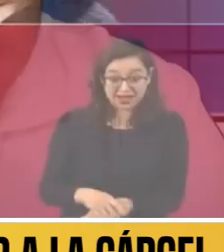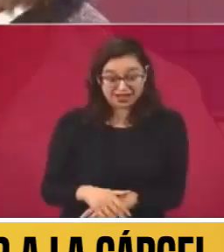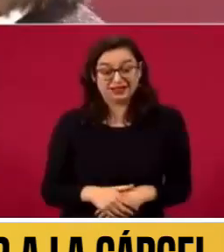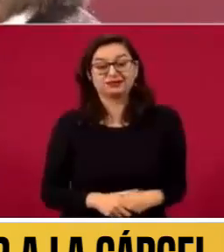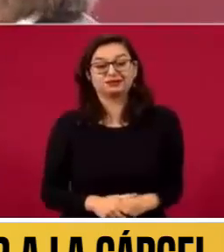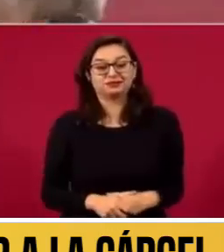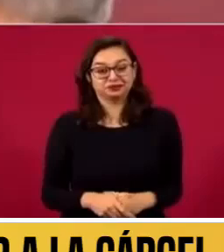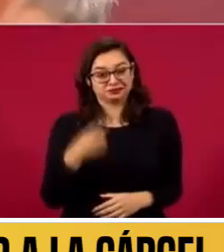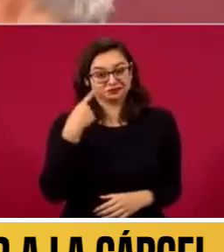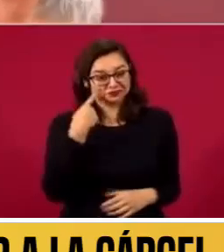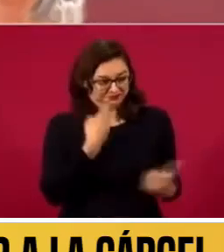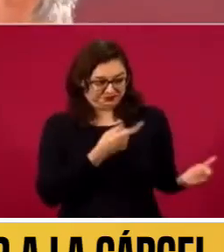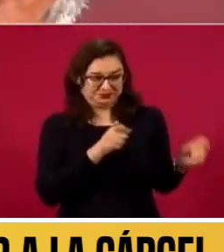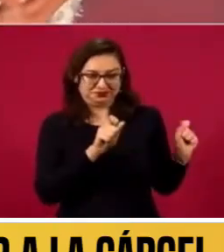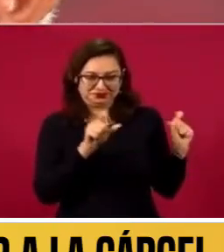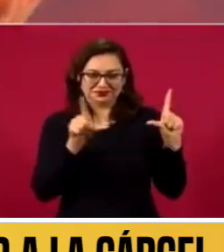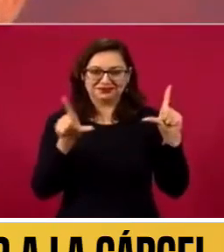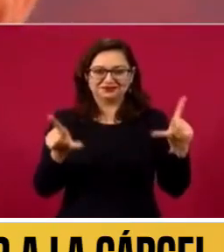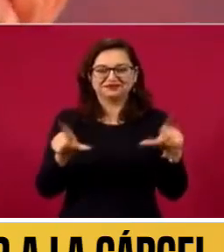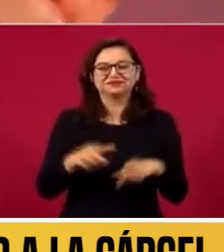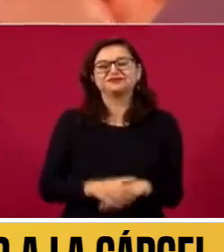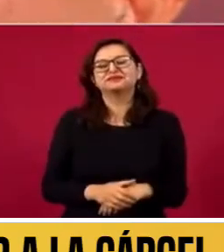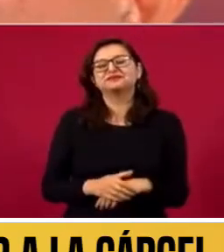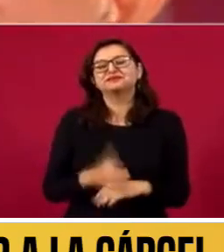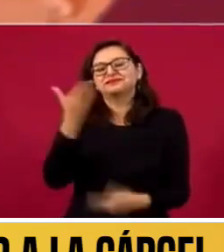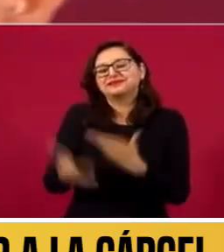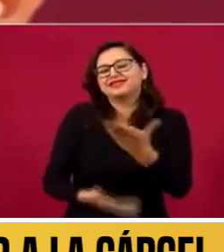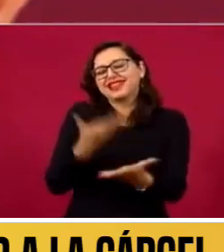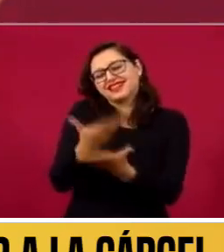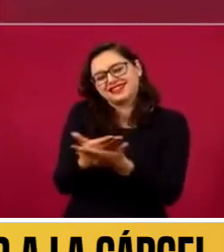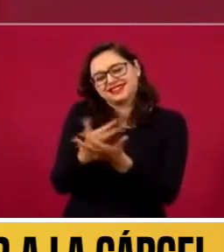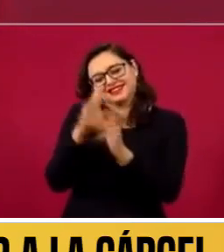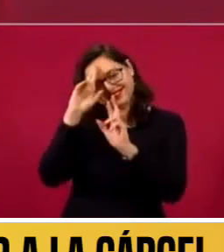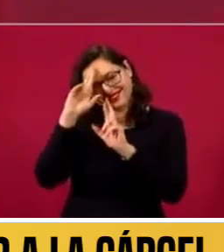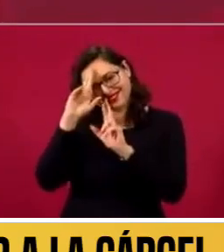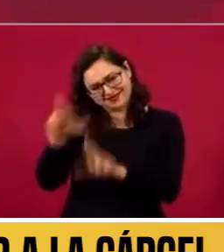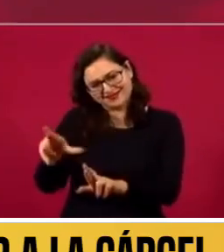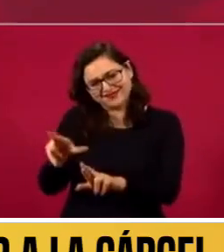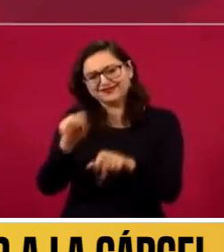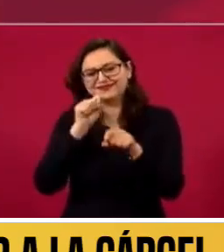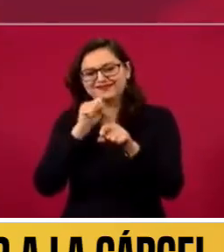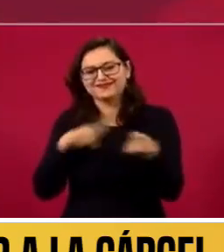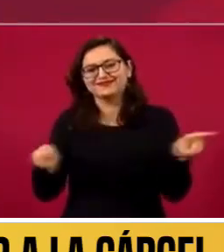¿Por qué no ponen a lo del señor? Con todo respeto, es nada más para